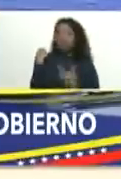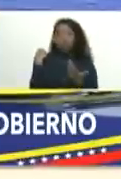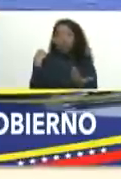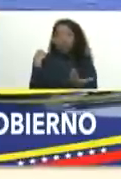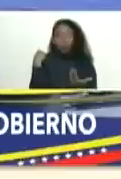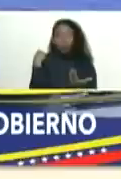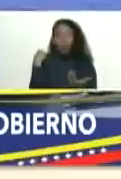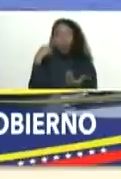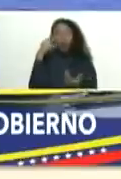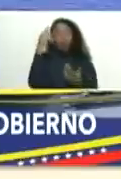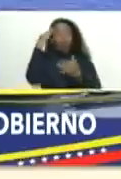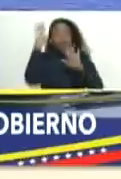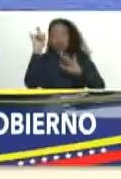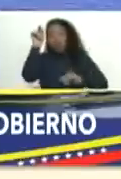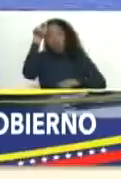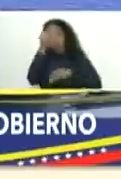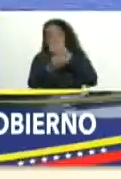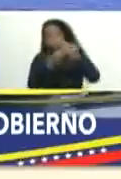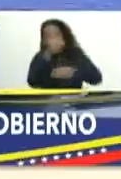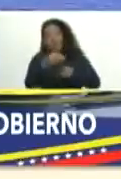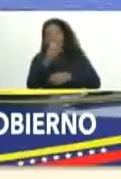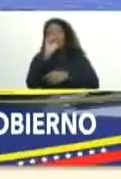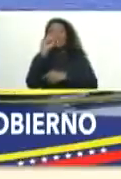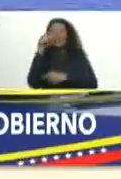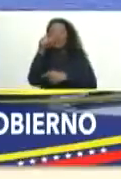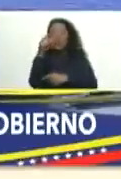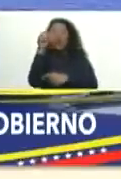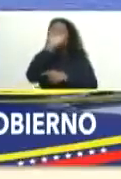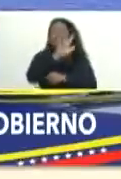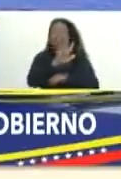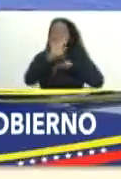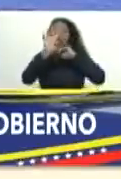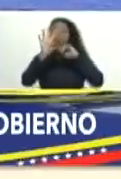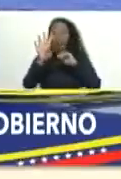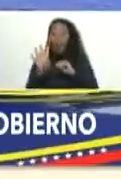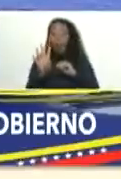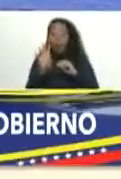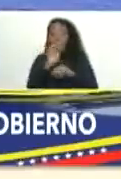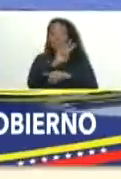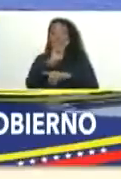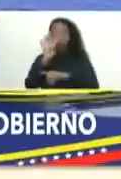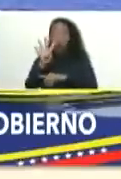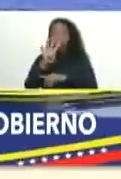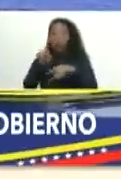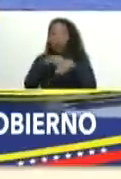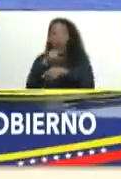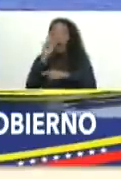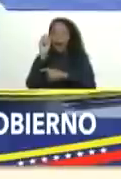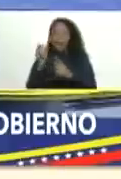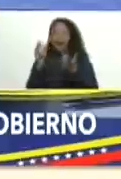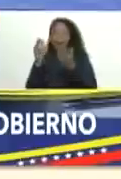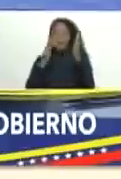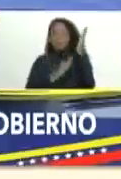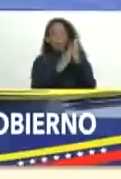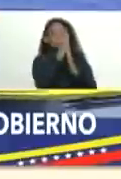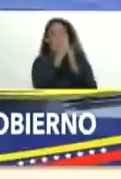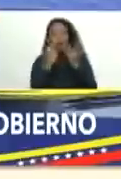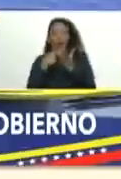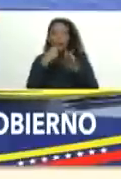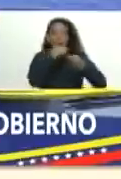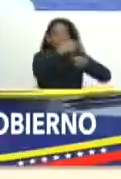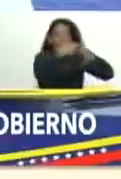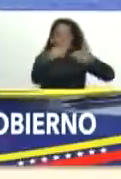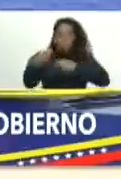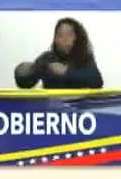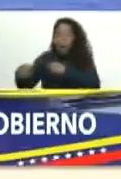a ver cómo hace. Pero en 24 horas tú pares, tarima, sonido, megáfono, afiche, volante,